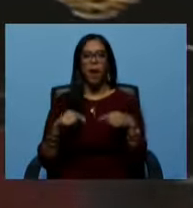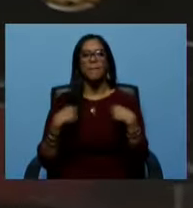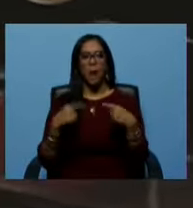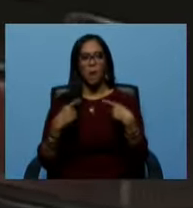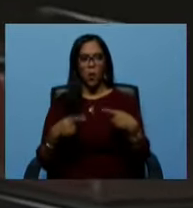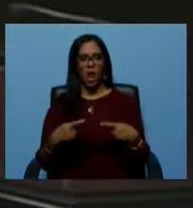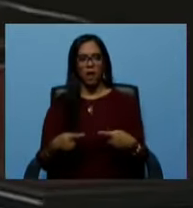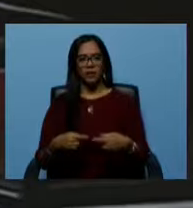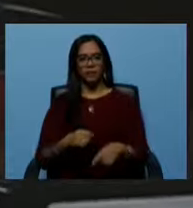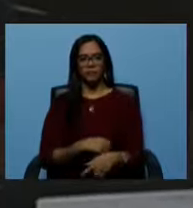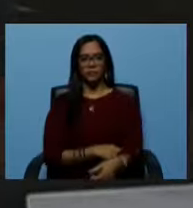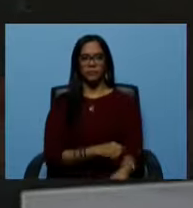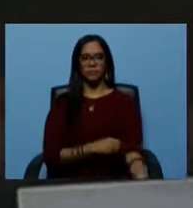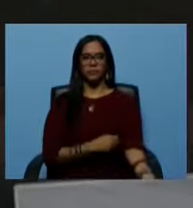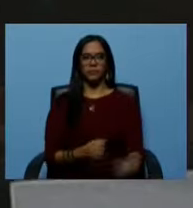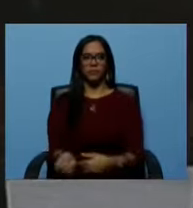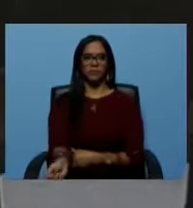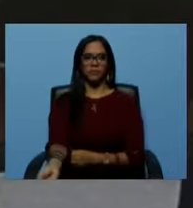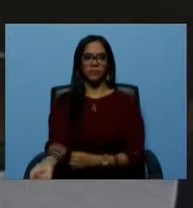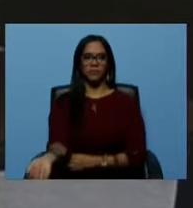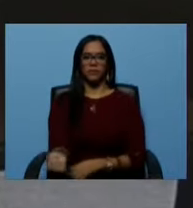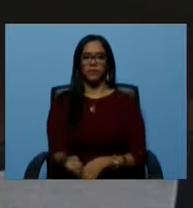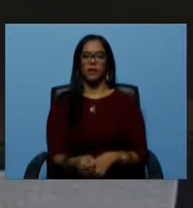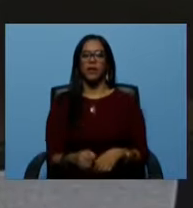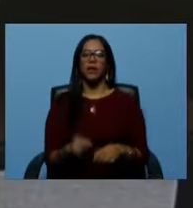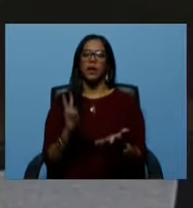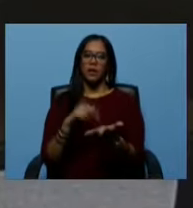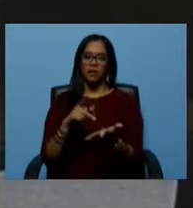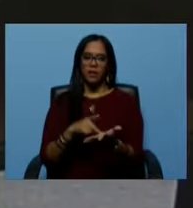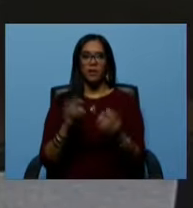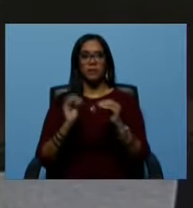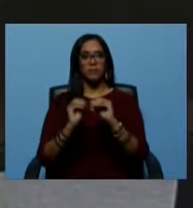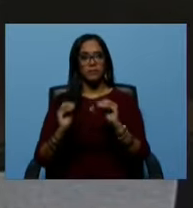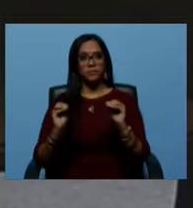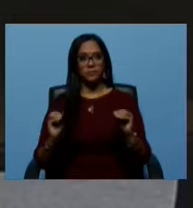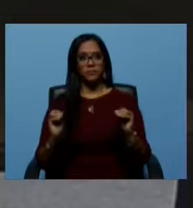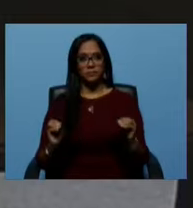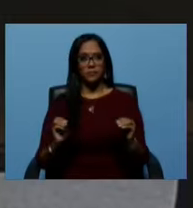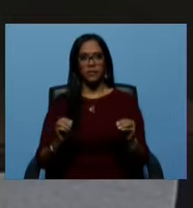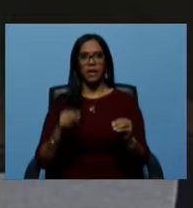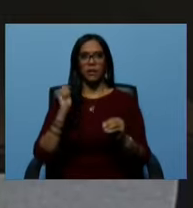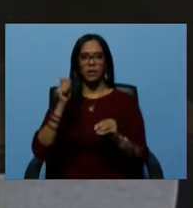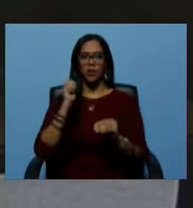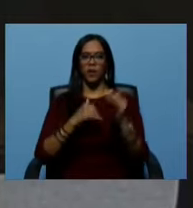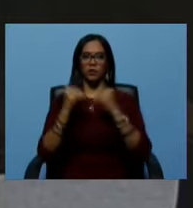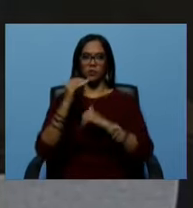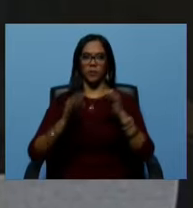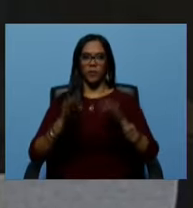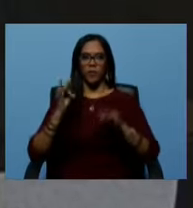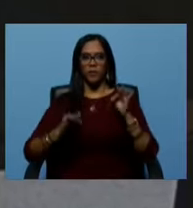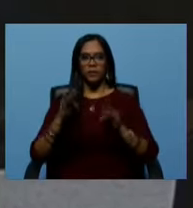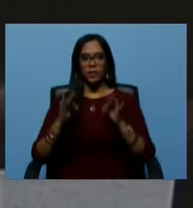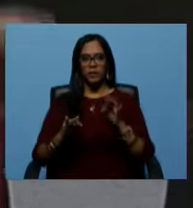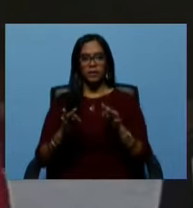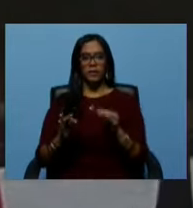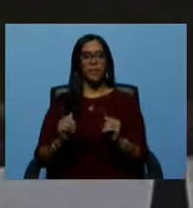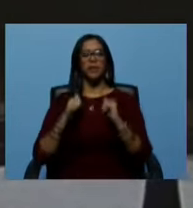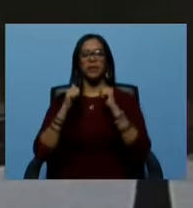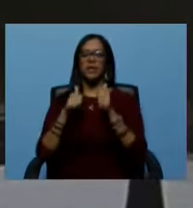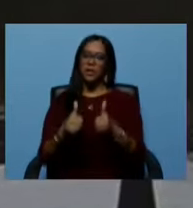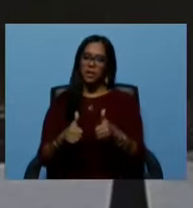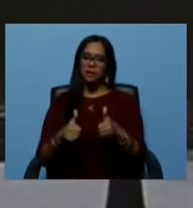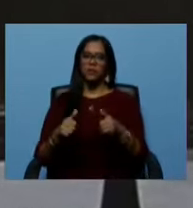Popular, acudiendo justamente a lo que ha sido la convocatoria que ha hecho el Tribunal Supremo de Justicia para el inicio de